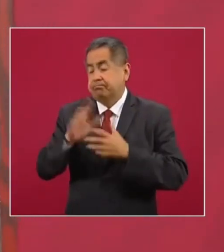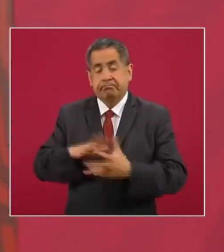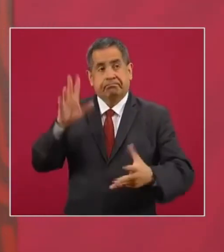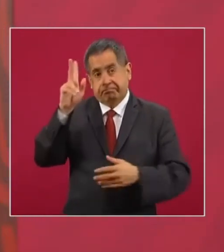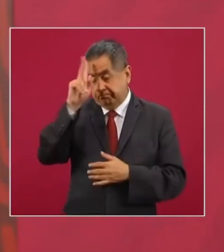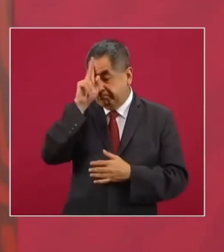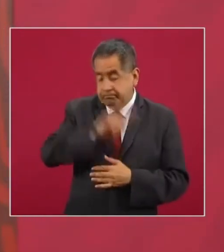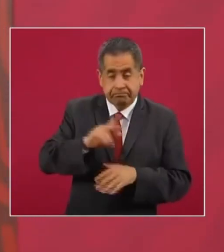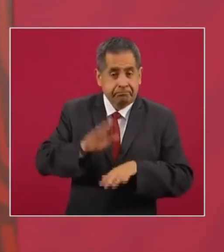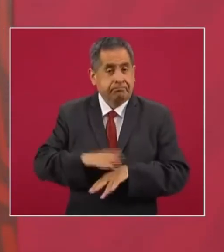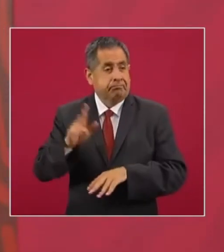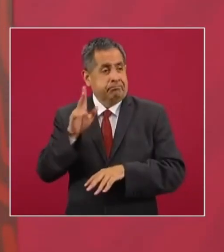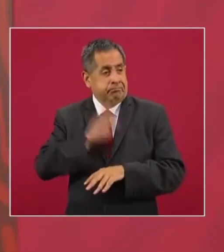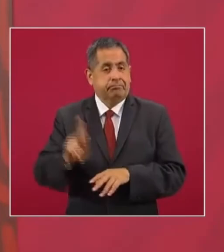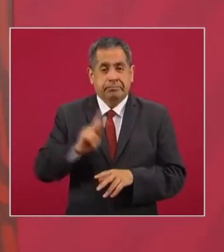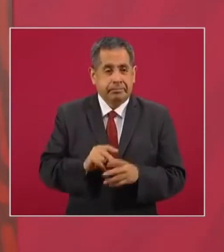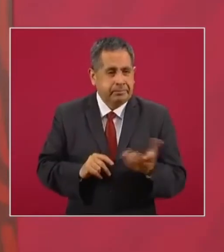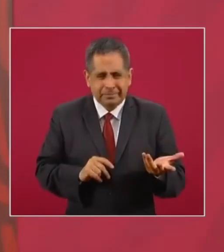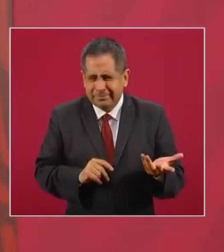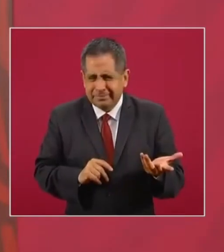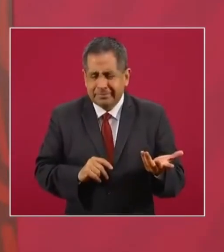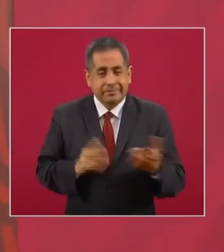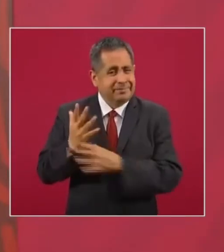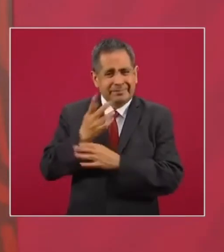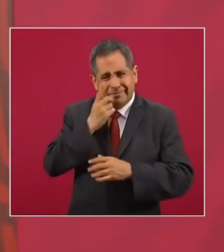un ciclón,